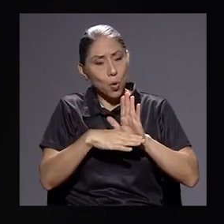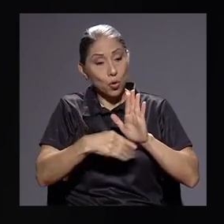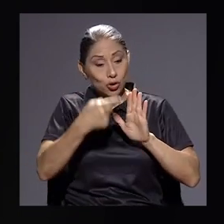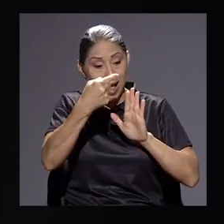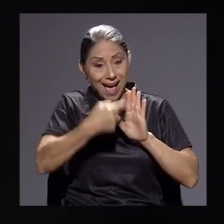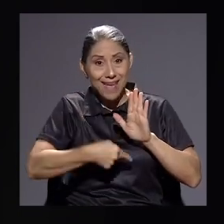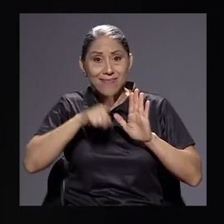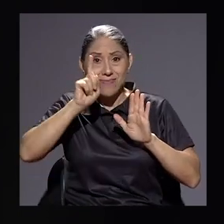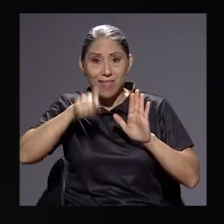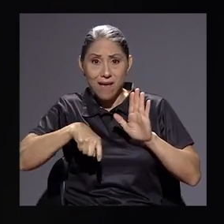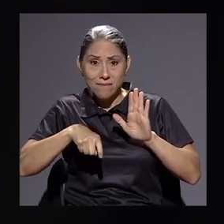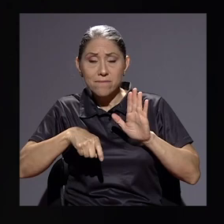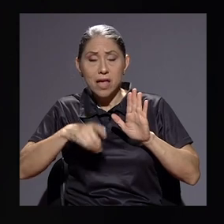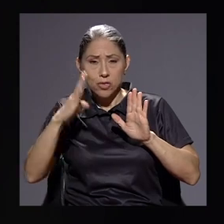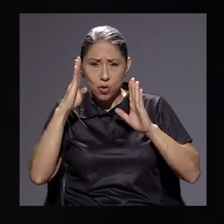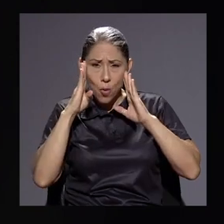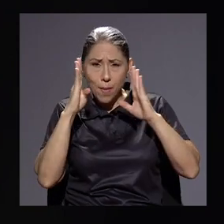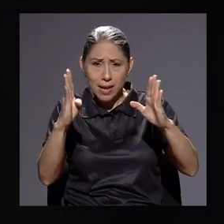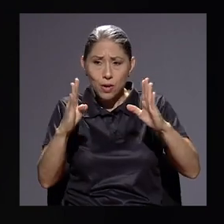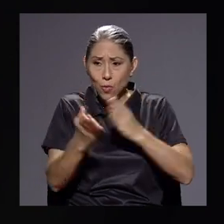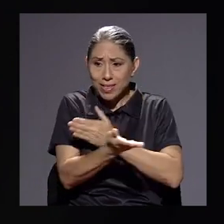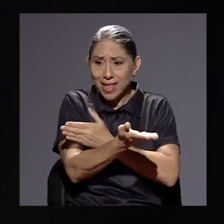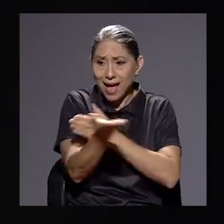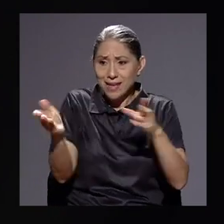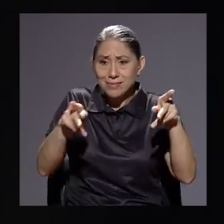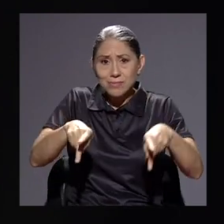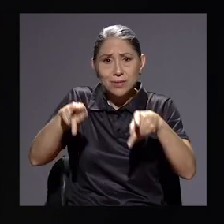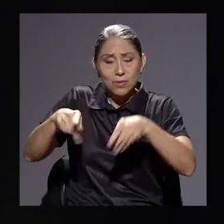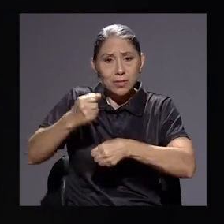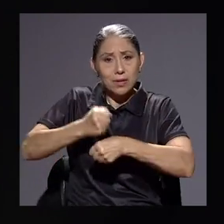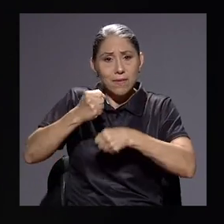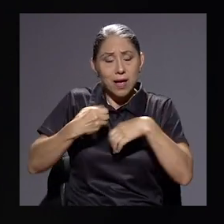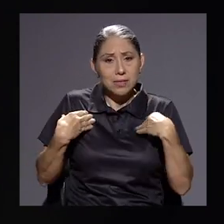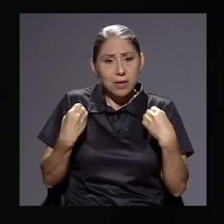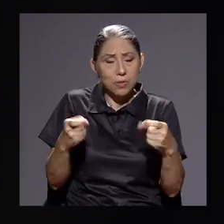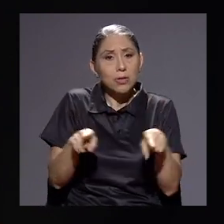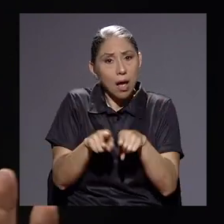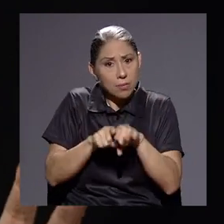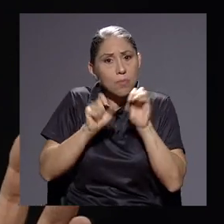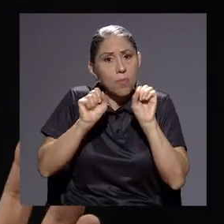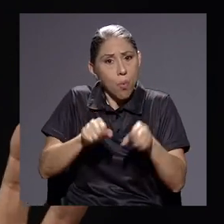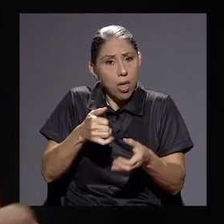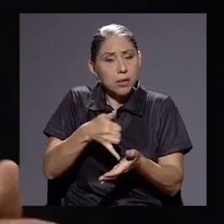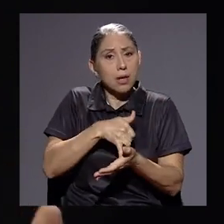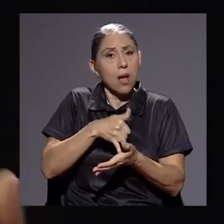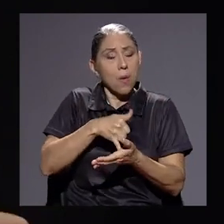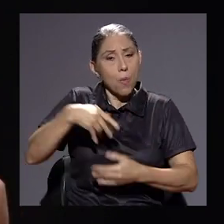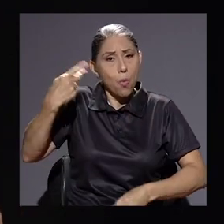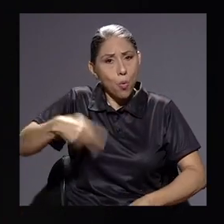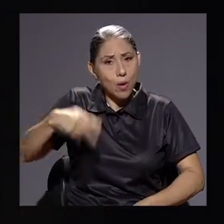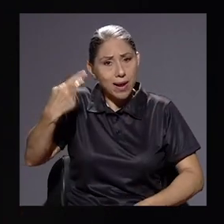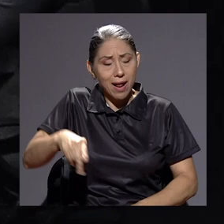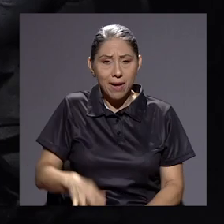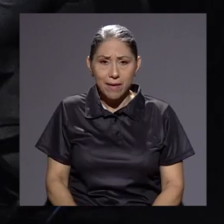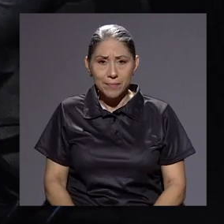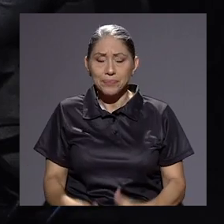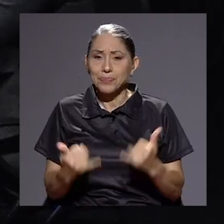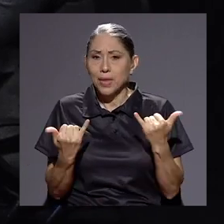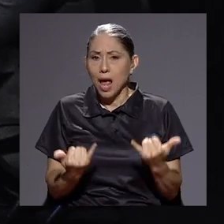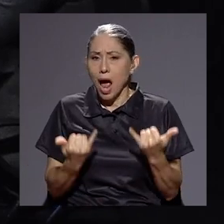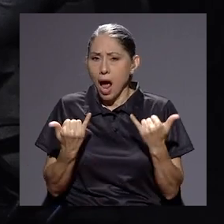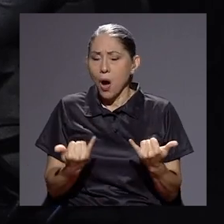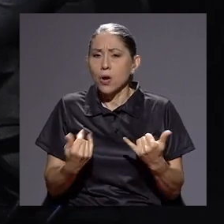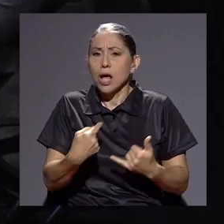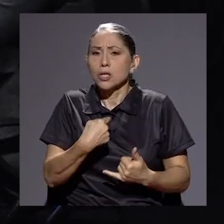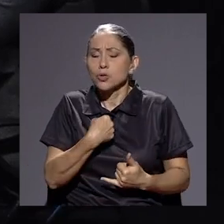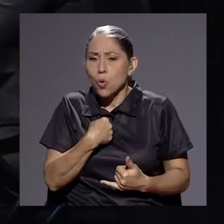en cuenta a ese sector de la población que también podría ser vulnerable. Voy a hacer un ejercicio